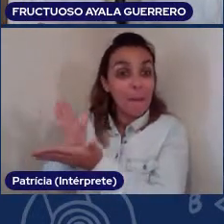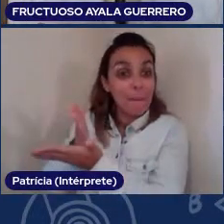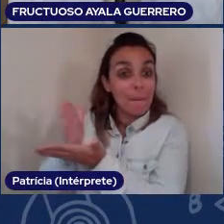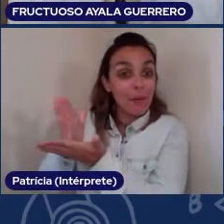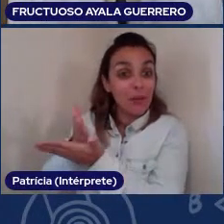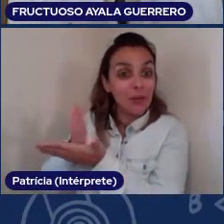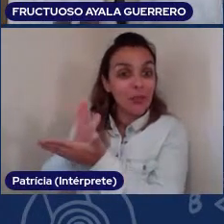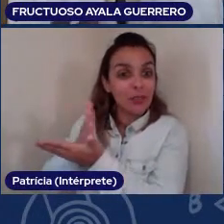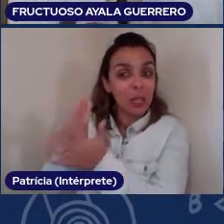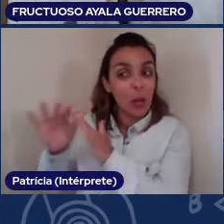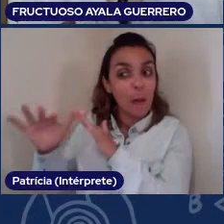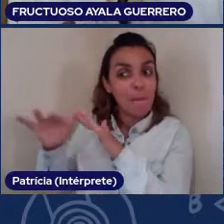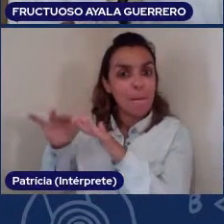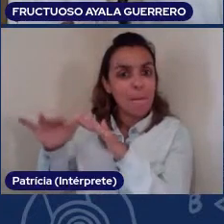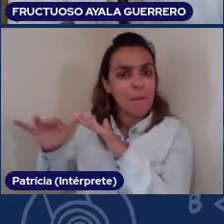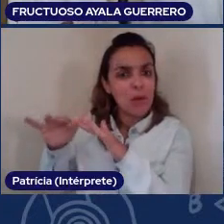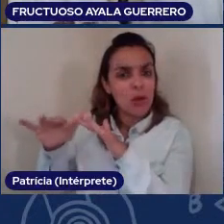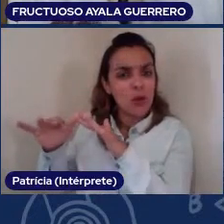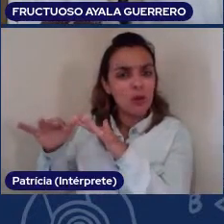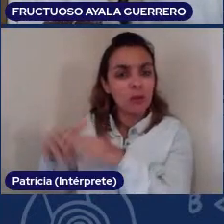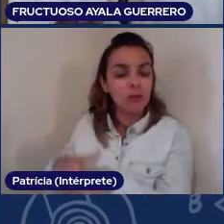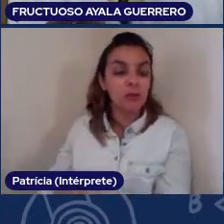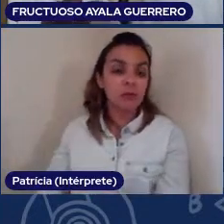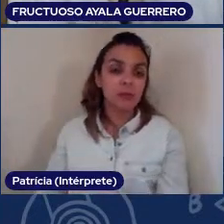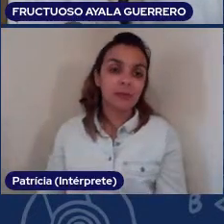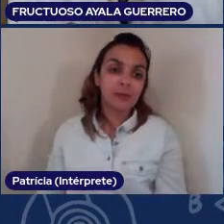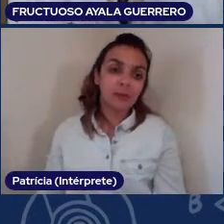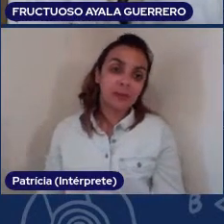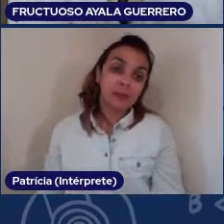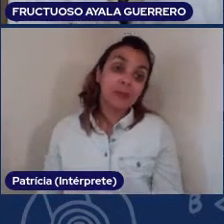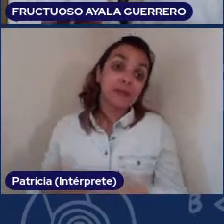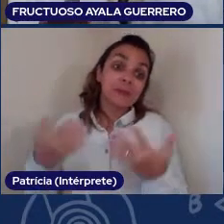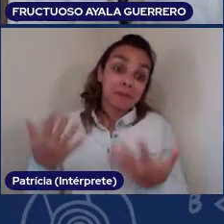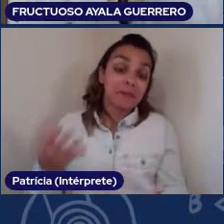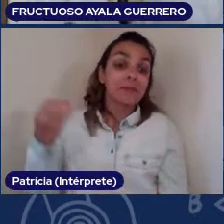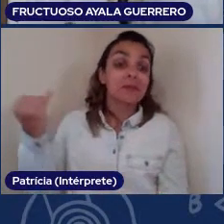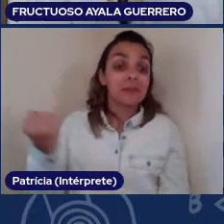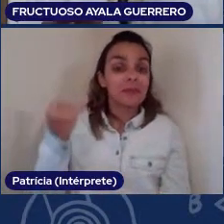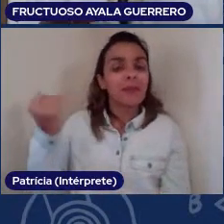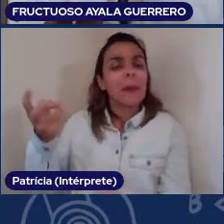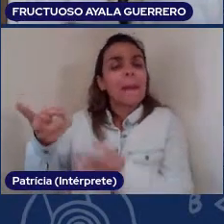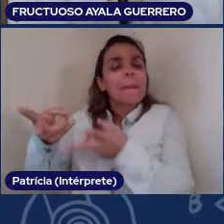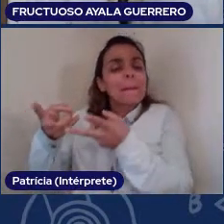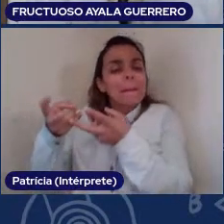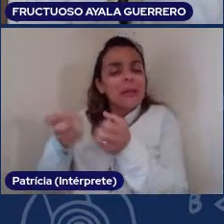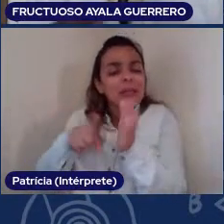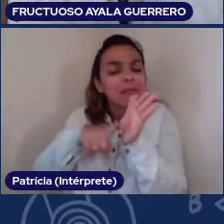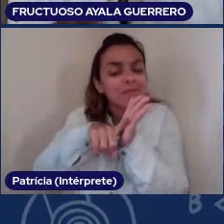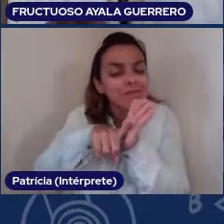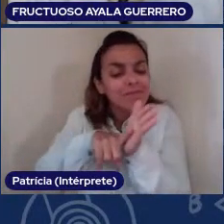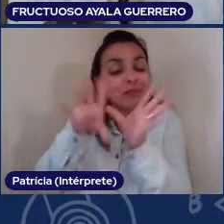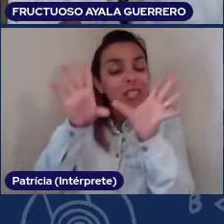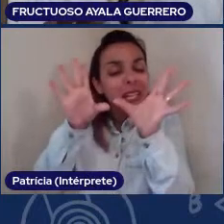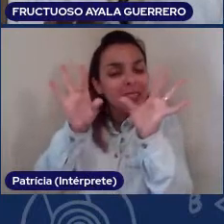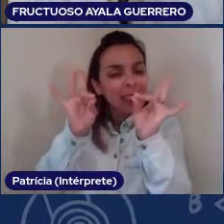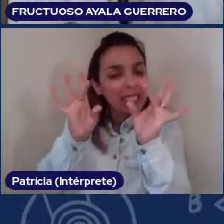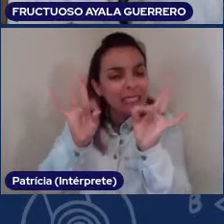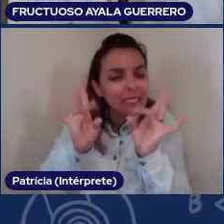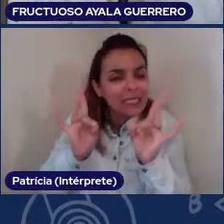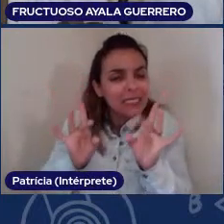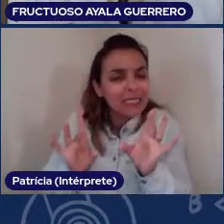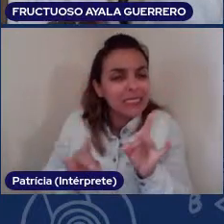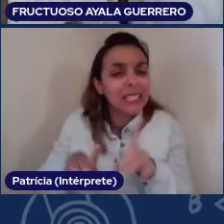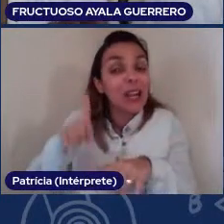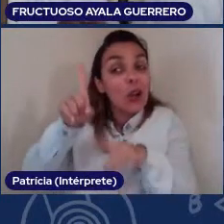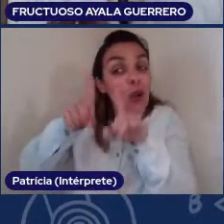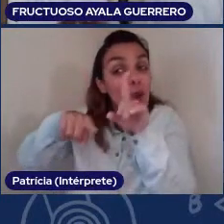moverse. Entonces, es importante analizar en detalle este tipo de ondas,